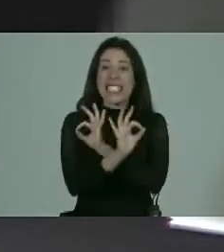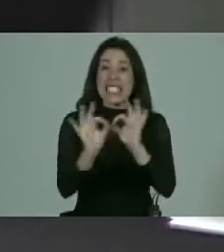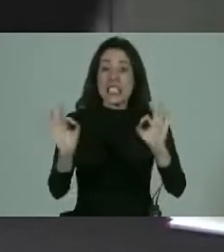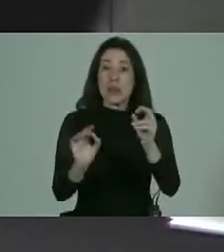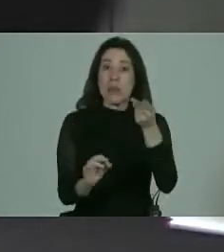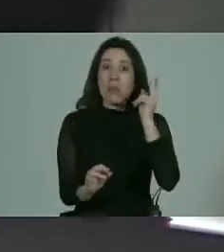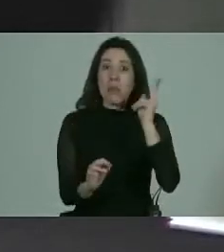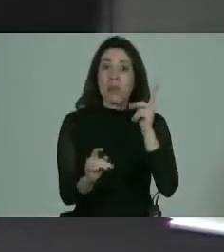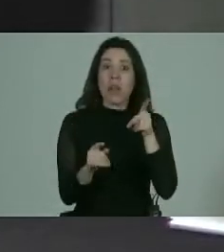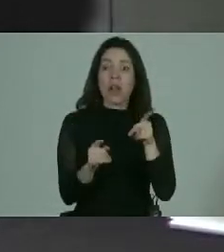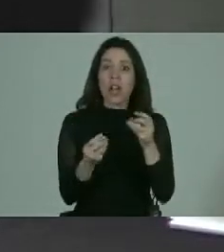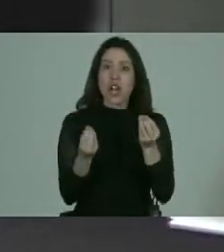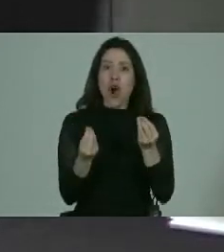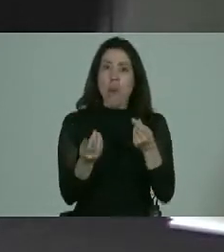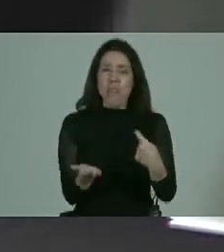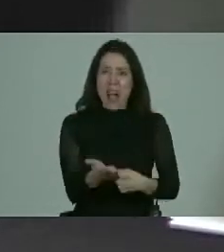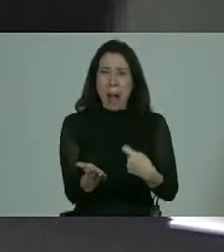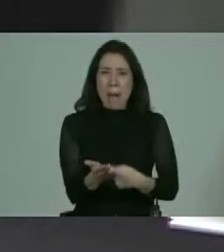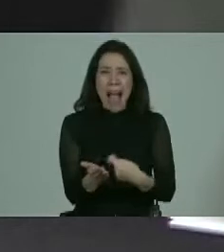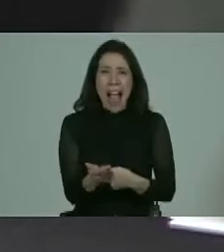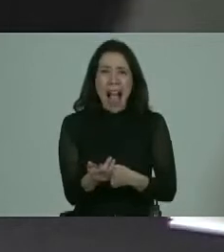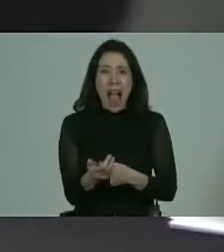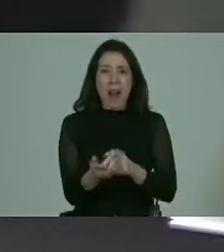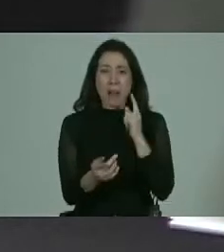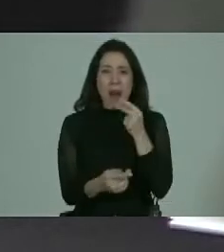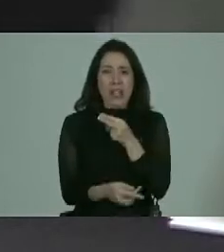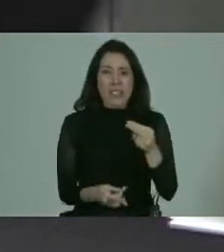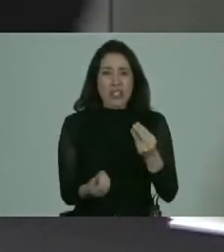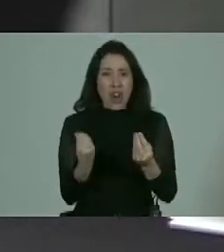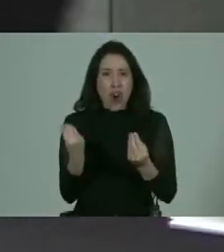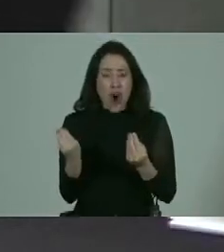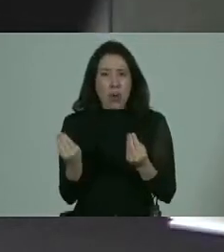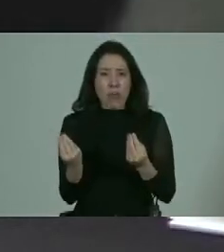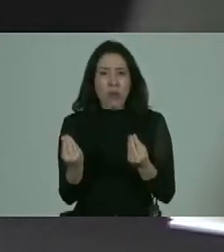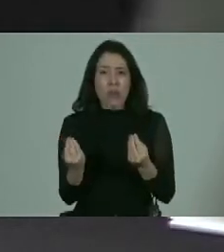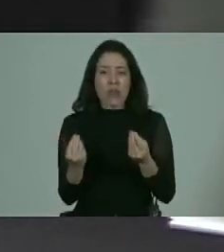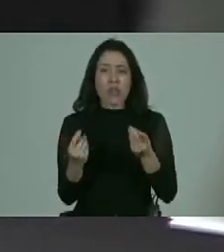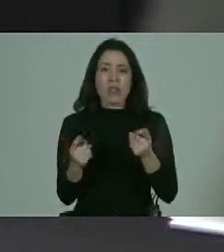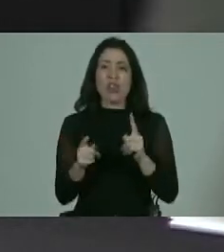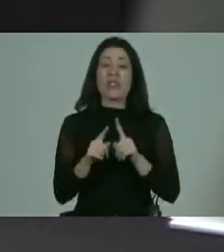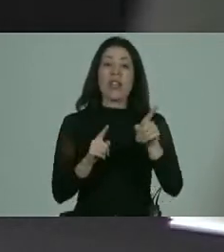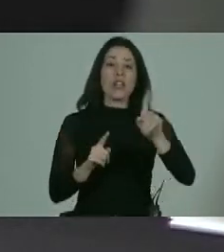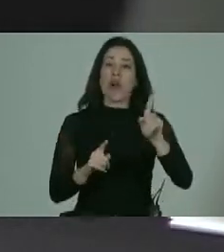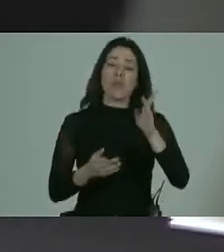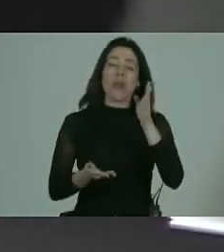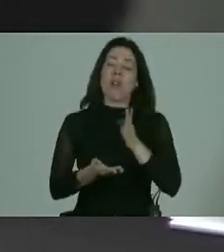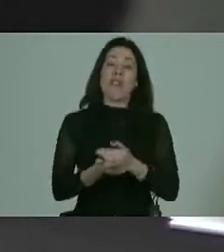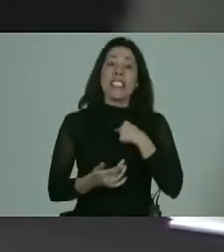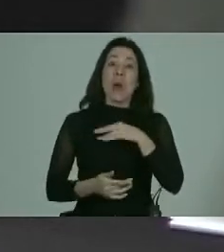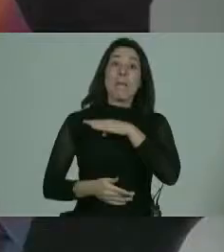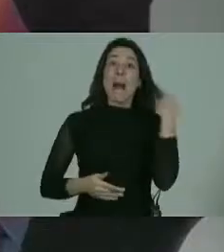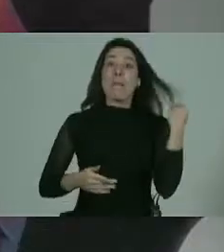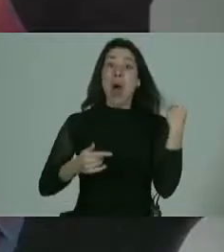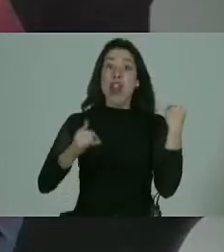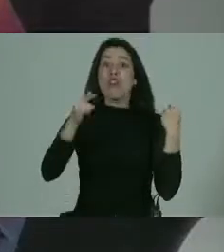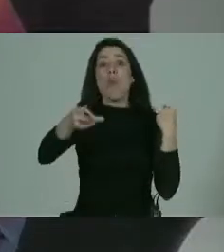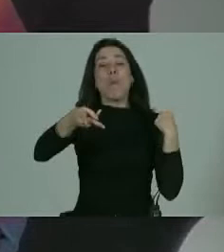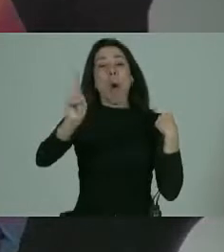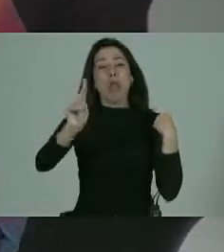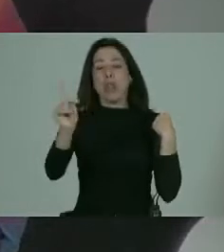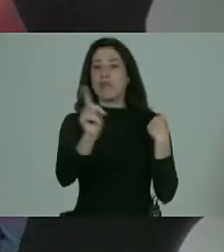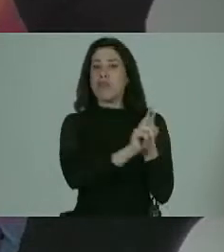de vista cómo es posible que le vayas a pagar a alguien por hacer esto entonces casi sobre el cadáver de ella no lo va a realizar de soluciones a